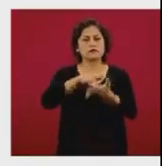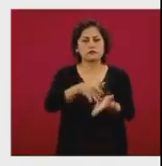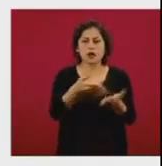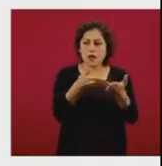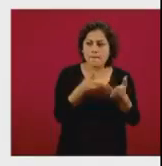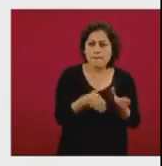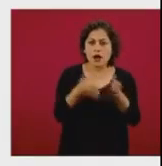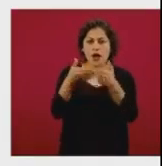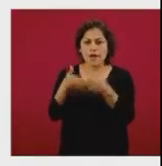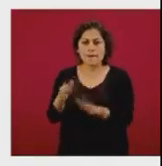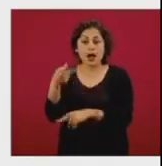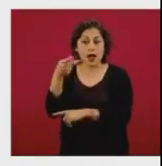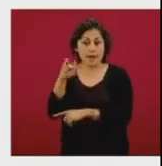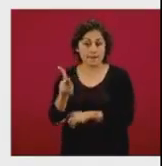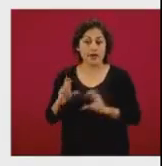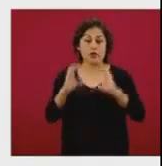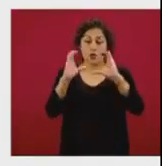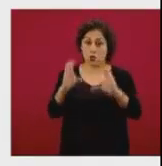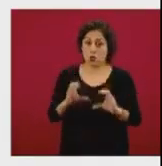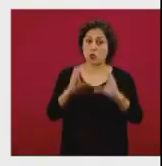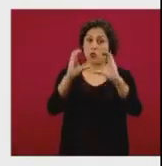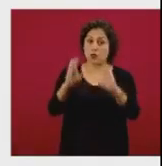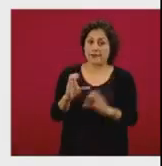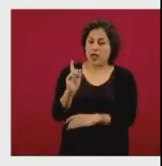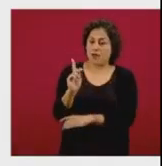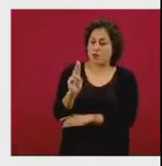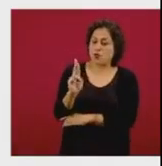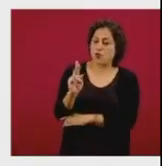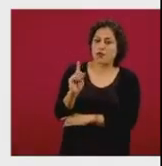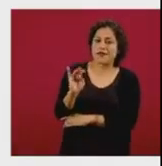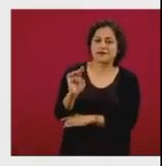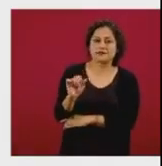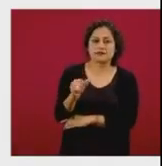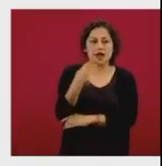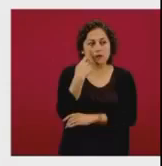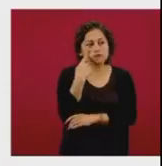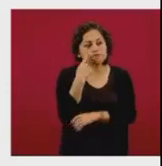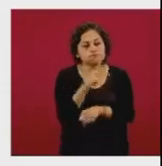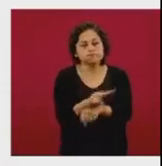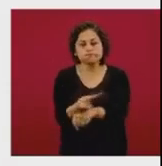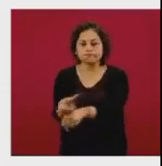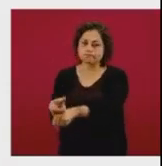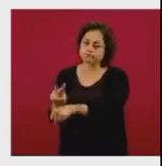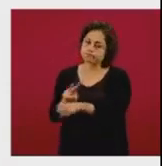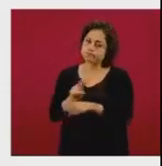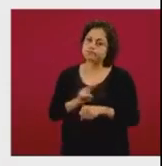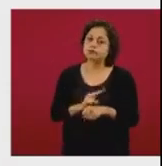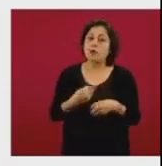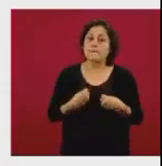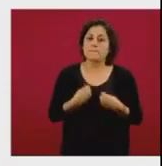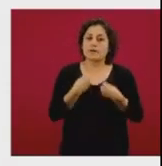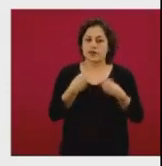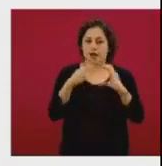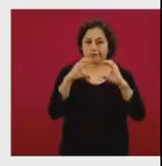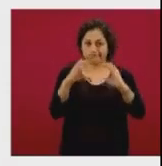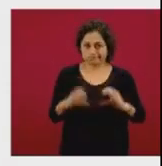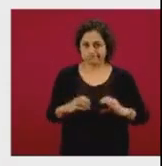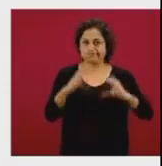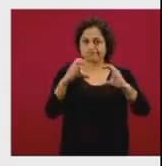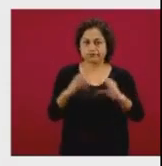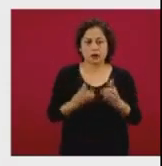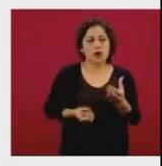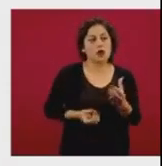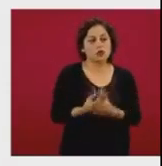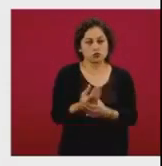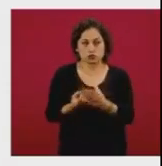que lo representa, con mucha prudencia y haciendo ajustes a nuestra realidad para acudir a nuestros trabajos, utilizando